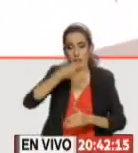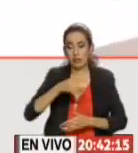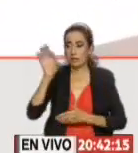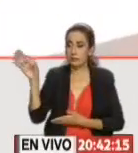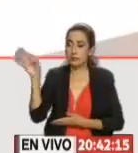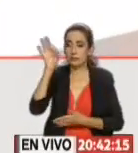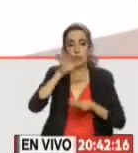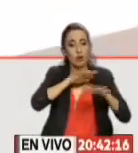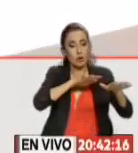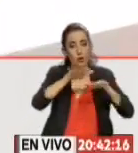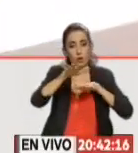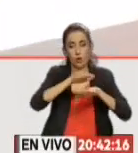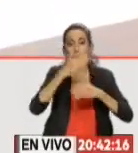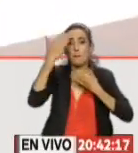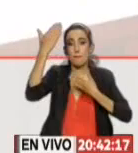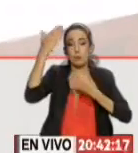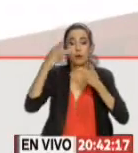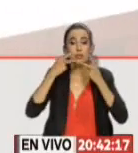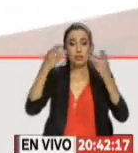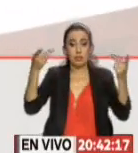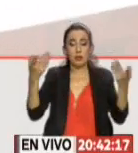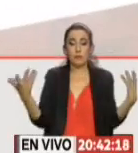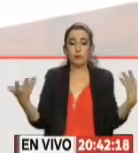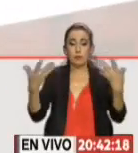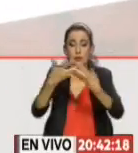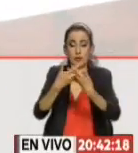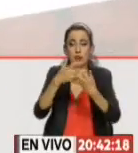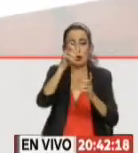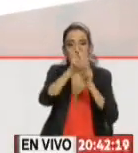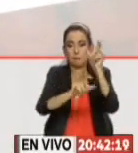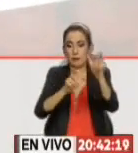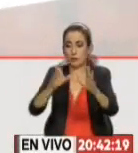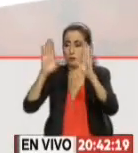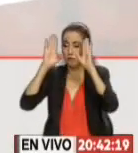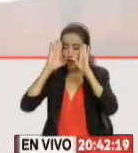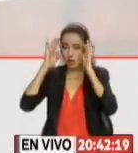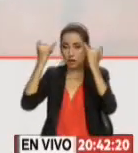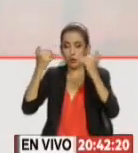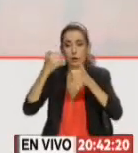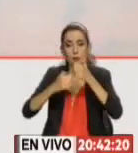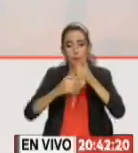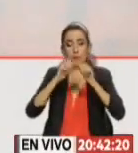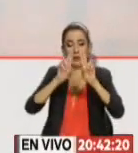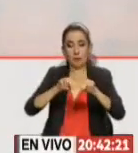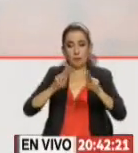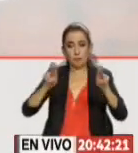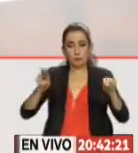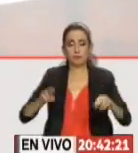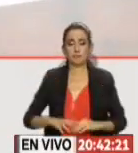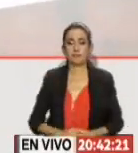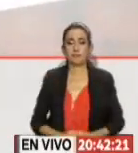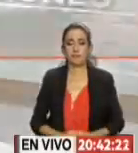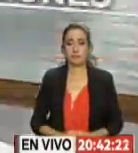la coordinación de la política pública en beneficio de los ciudadanos afectados por desastres naturales.